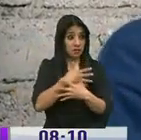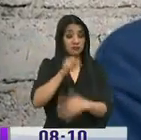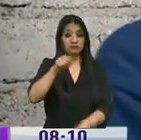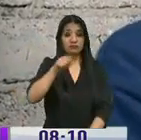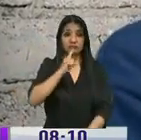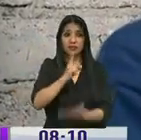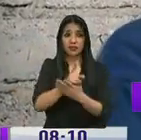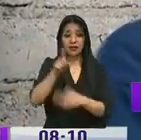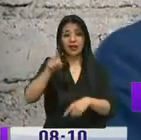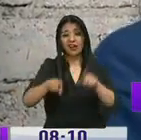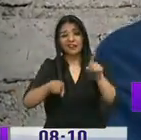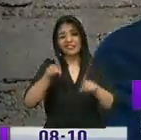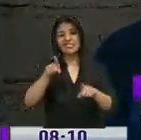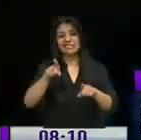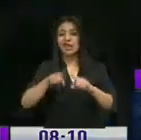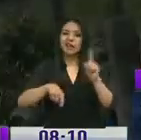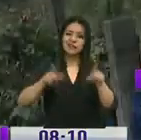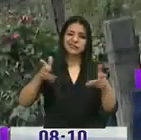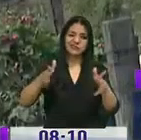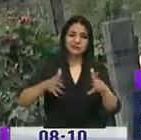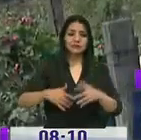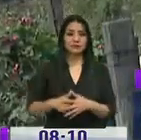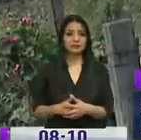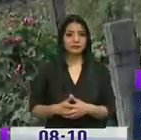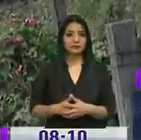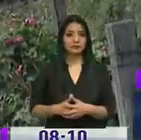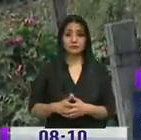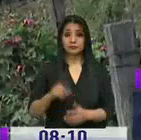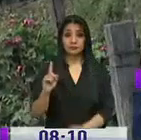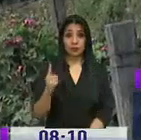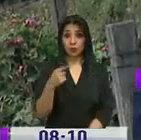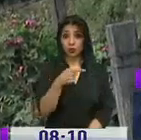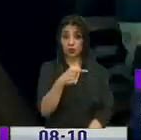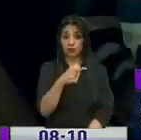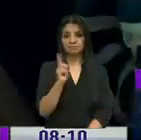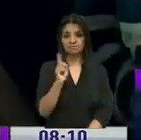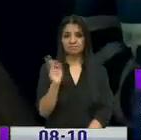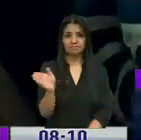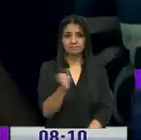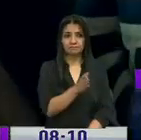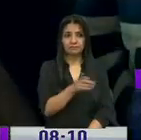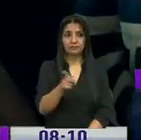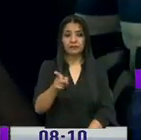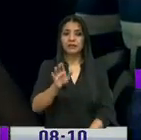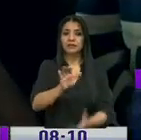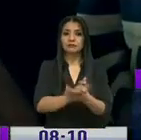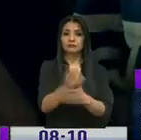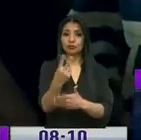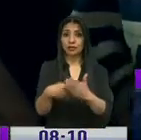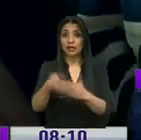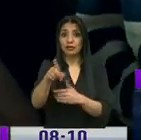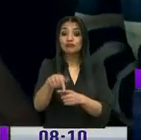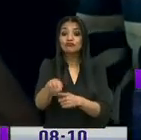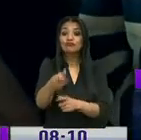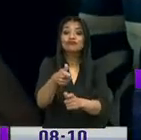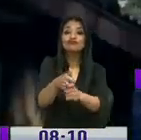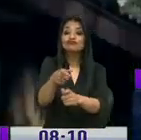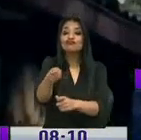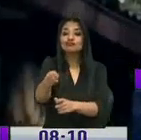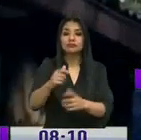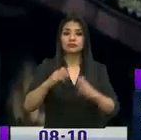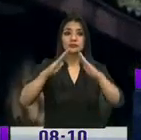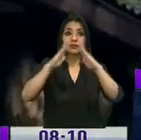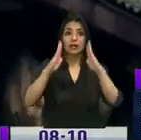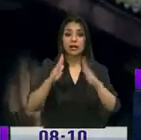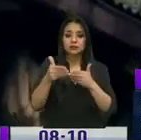Sí, hay veces sí, hay veces no. Pero esta no es la única historia que tiene la familia. La nuera de la señora María vive un poco más arriba. Su casa